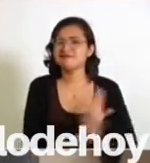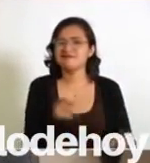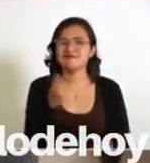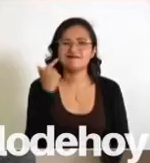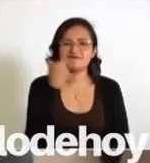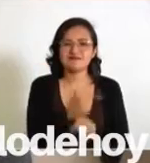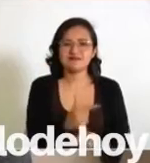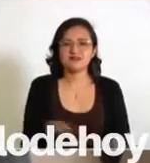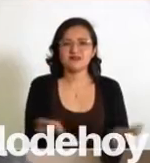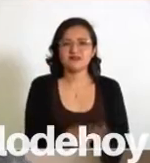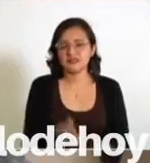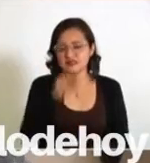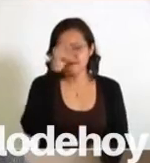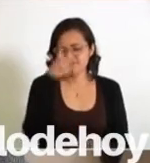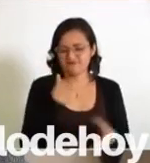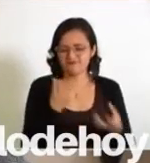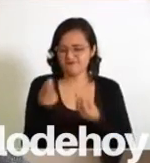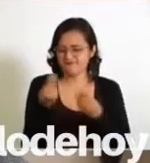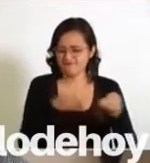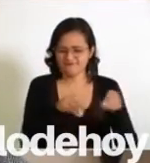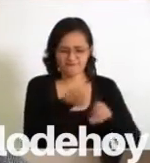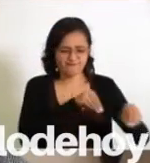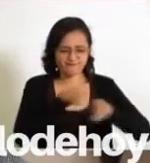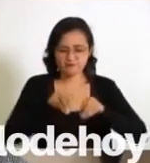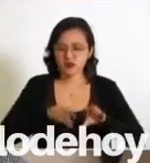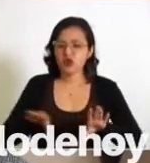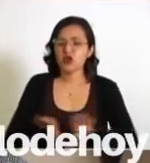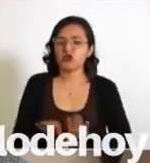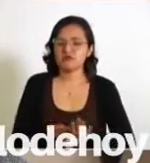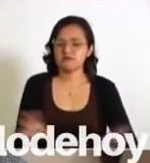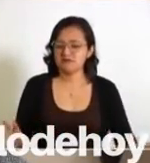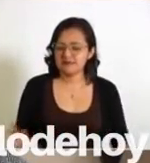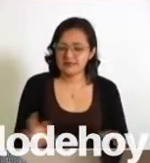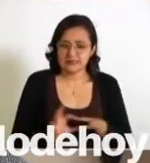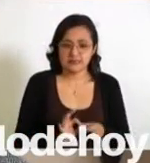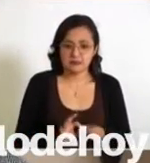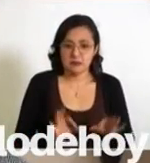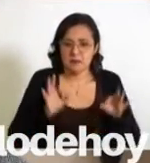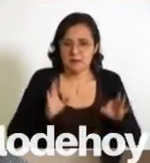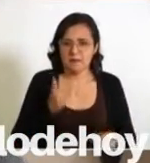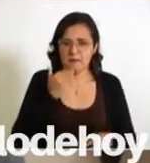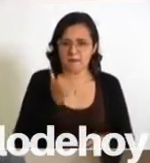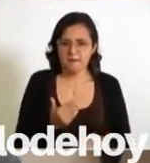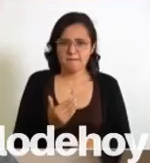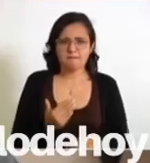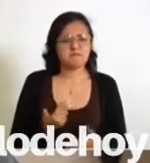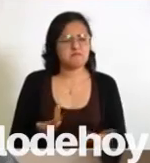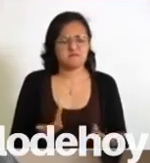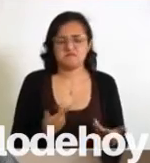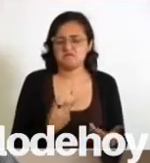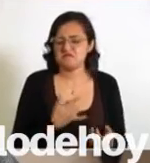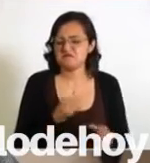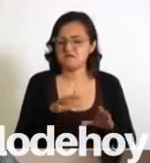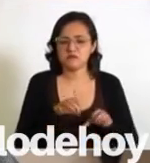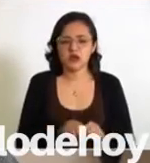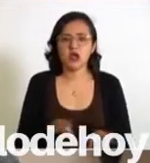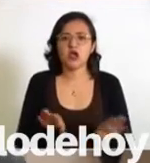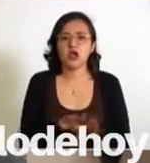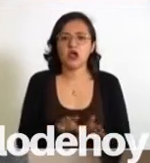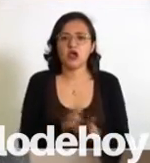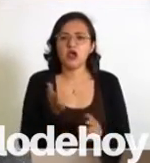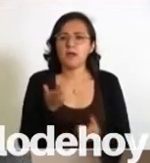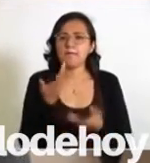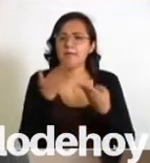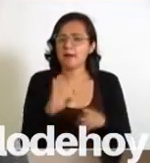de inteligencia que venía muy como muy hecha muy completa las cuentas bancarias